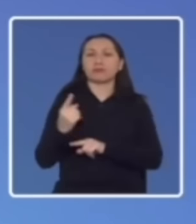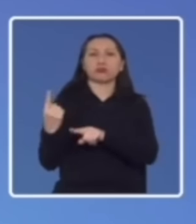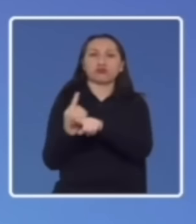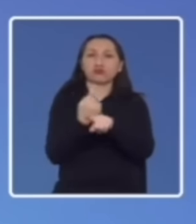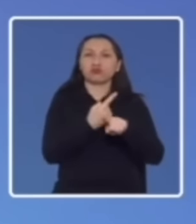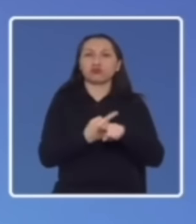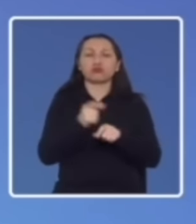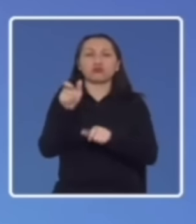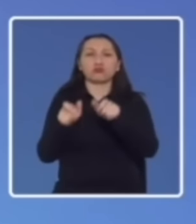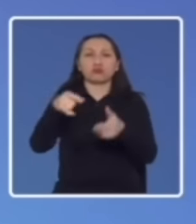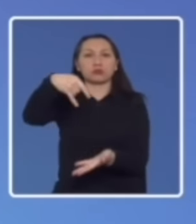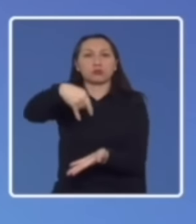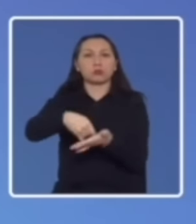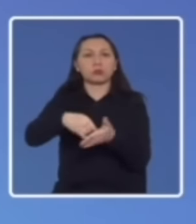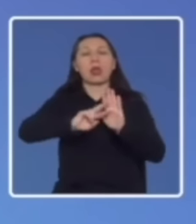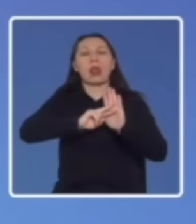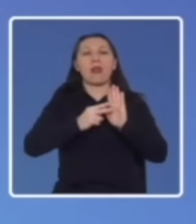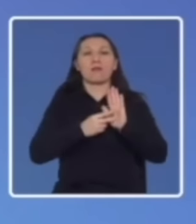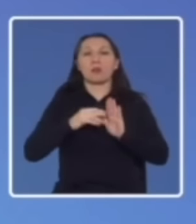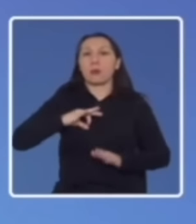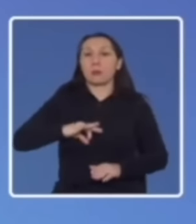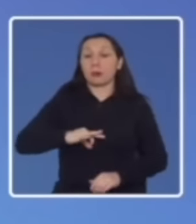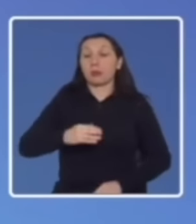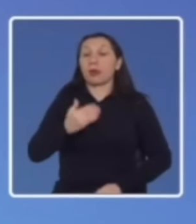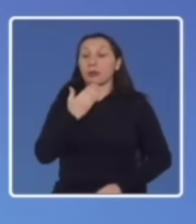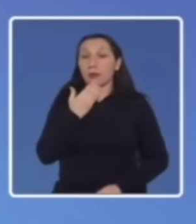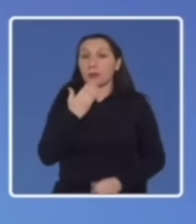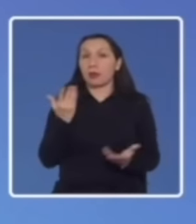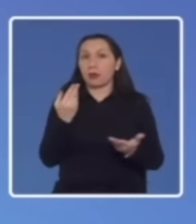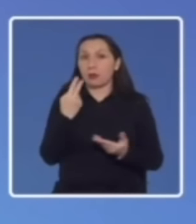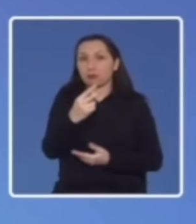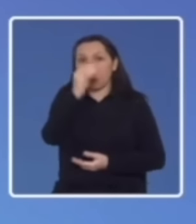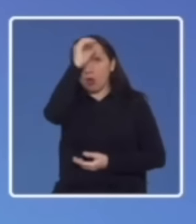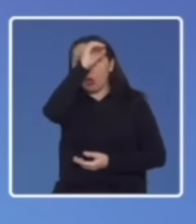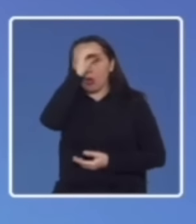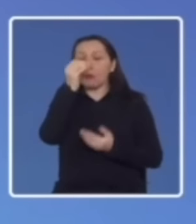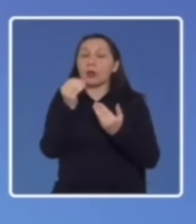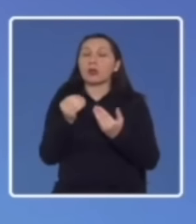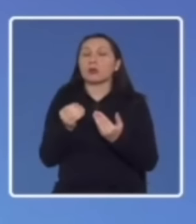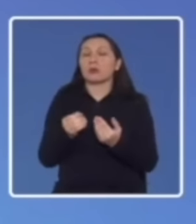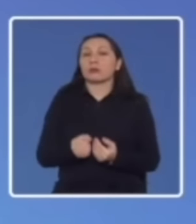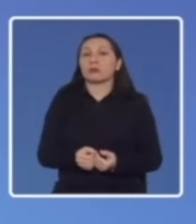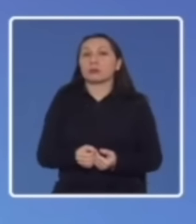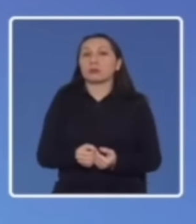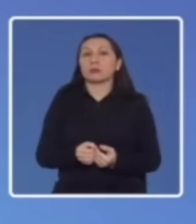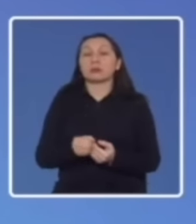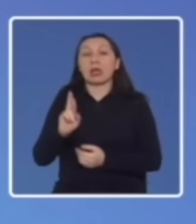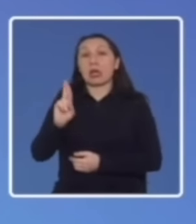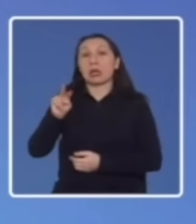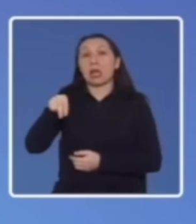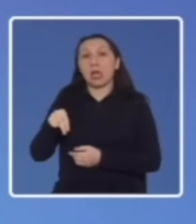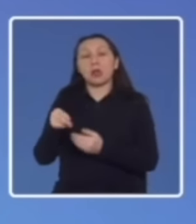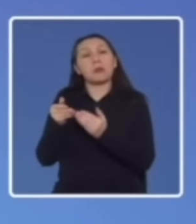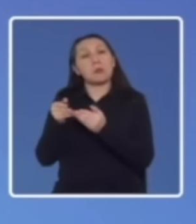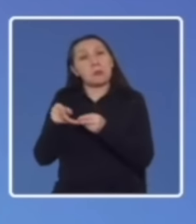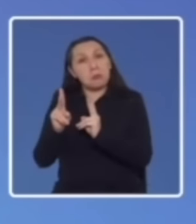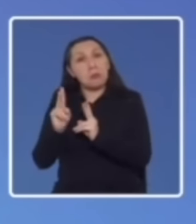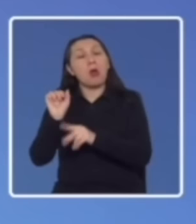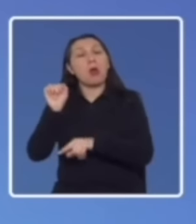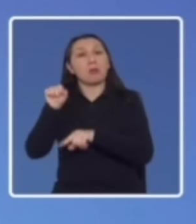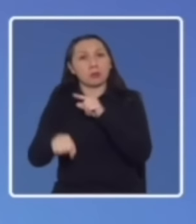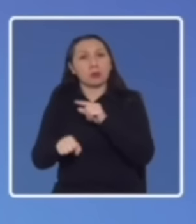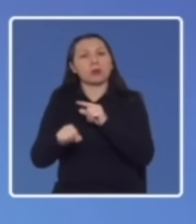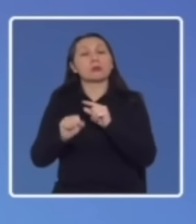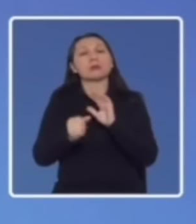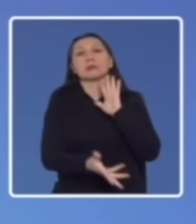parlamentarios respecto a la reforma de pensiones y también Qué le parece la apertura de de sectores de RN a votar a favor de un